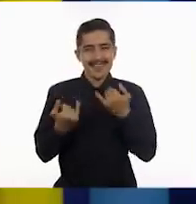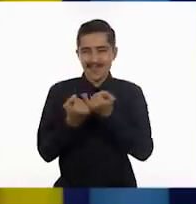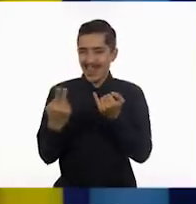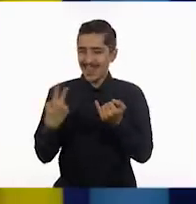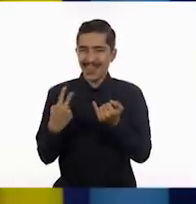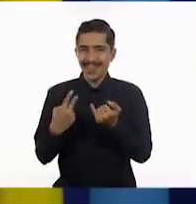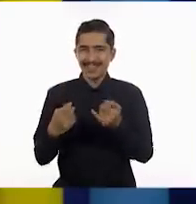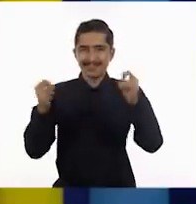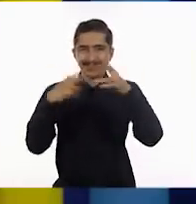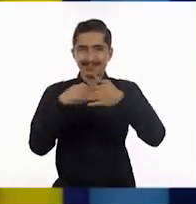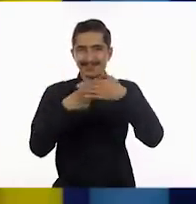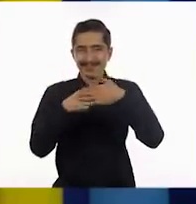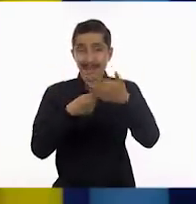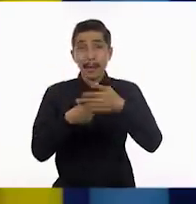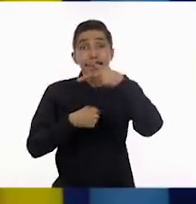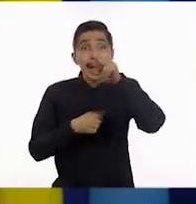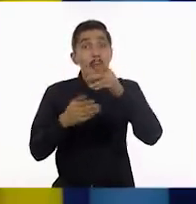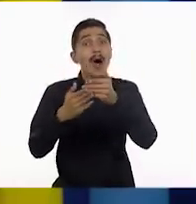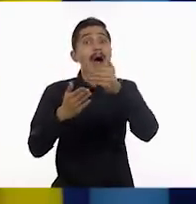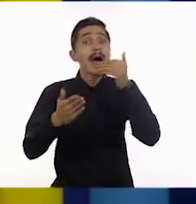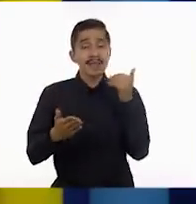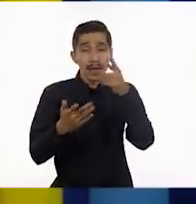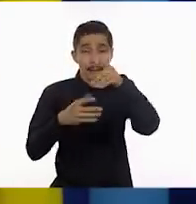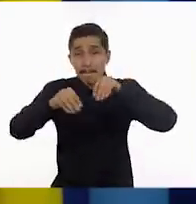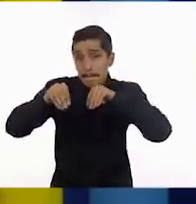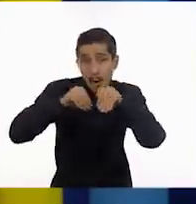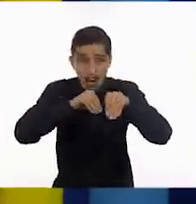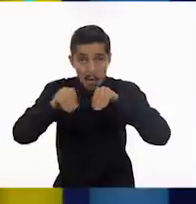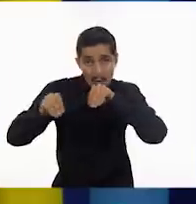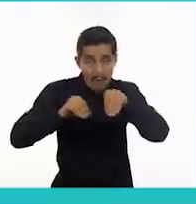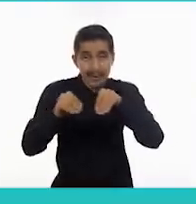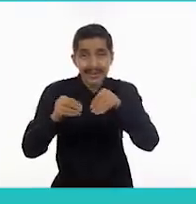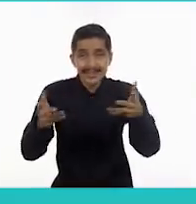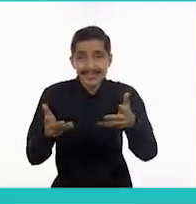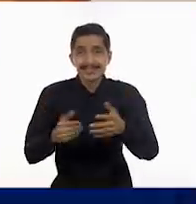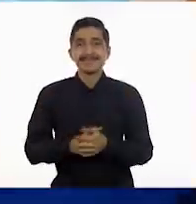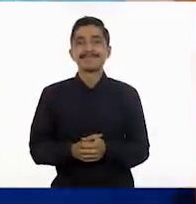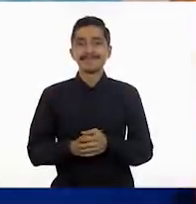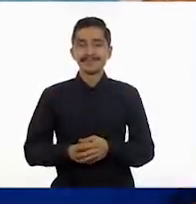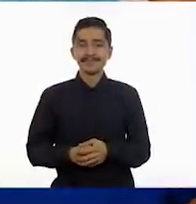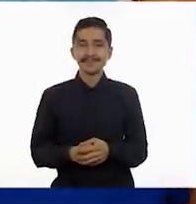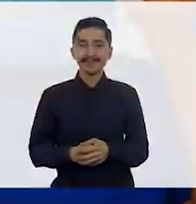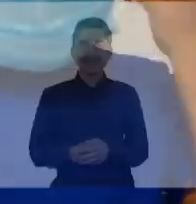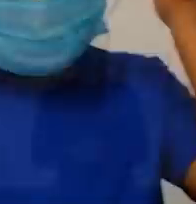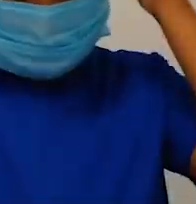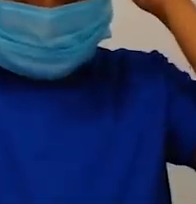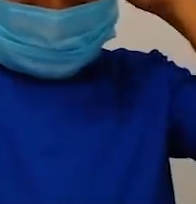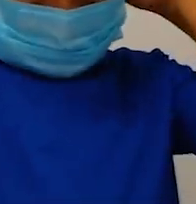la próxima. Pero antes vamos a movernos un poco.